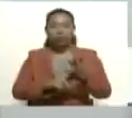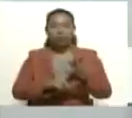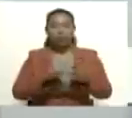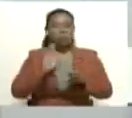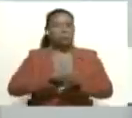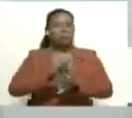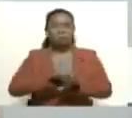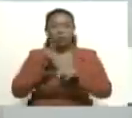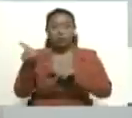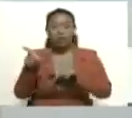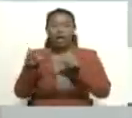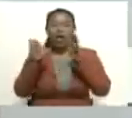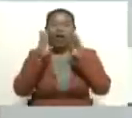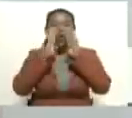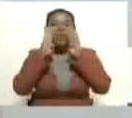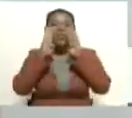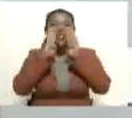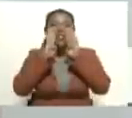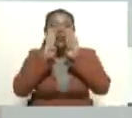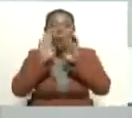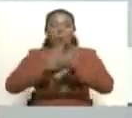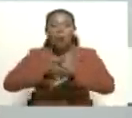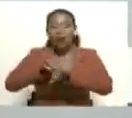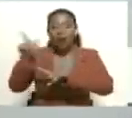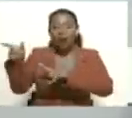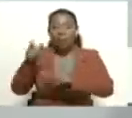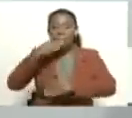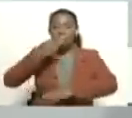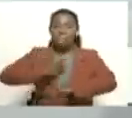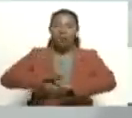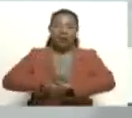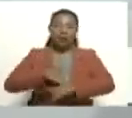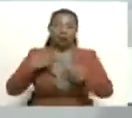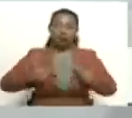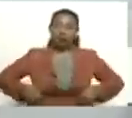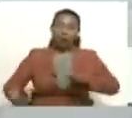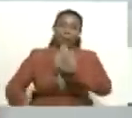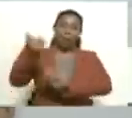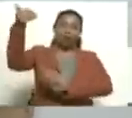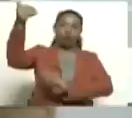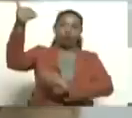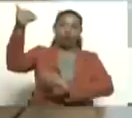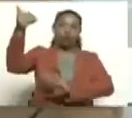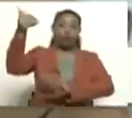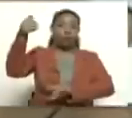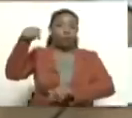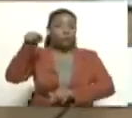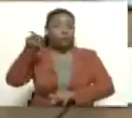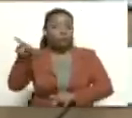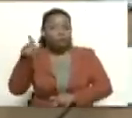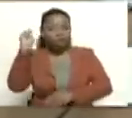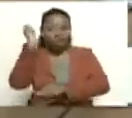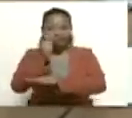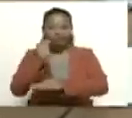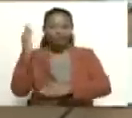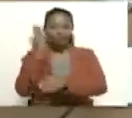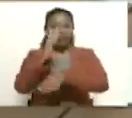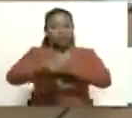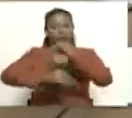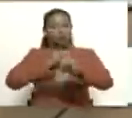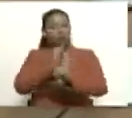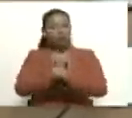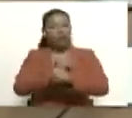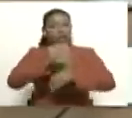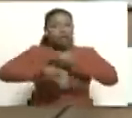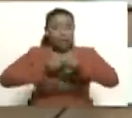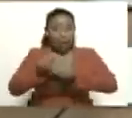Porque es una confesión de un delito de lesa humanidad. Si fuera cierto que esas cortes penales internacionales